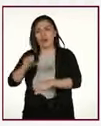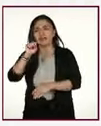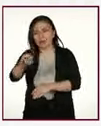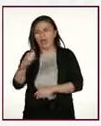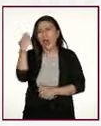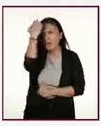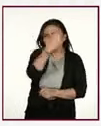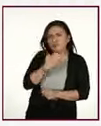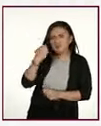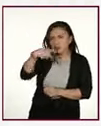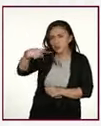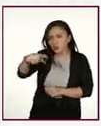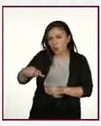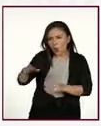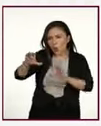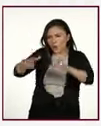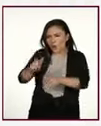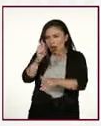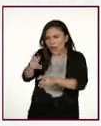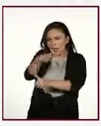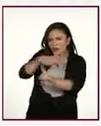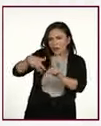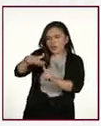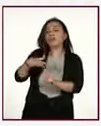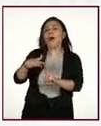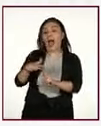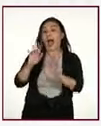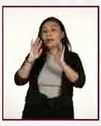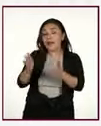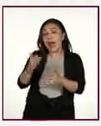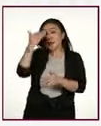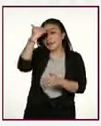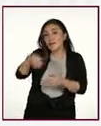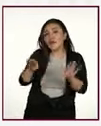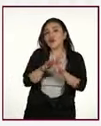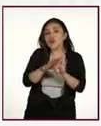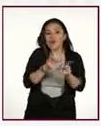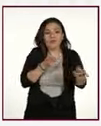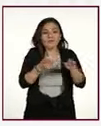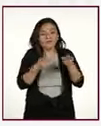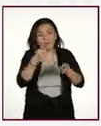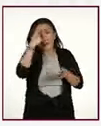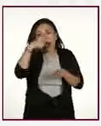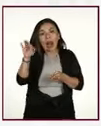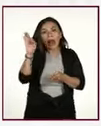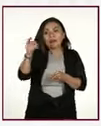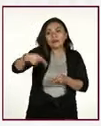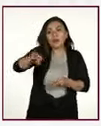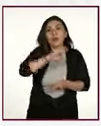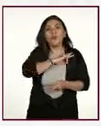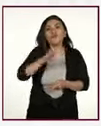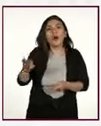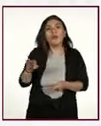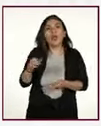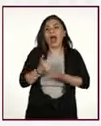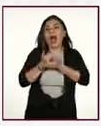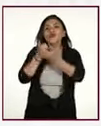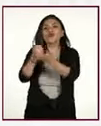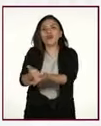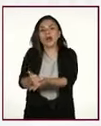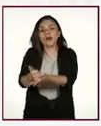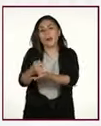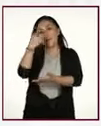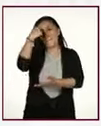un diagnóstico comunitario y a partir de ahí saber cuáles son las estrategias que les puede ayudar